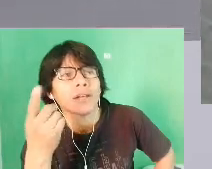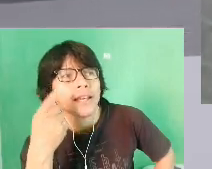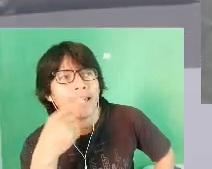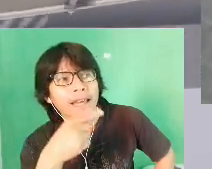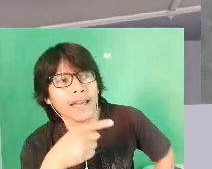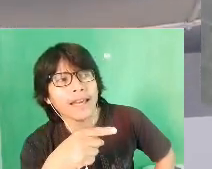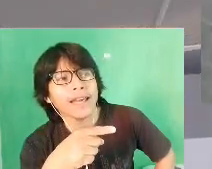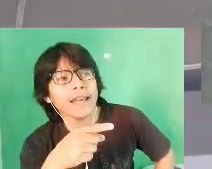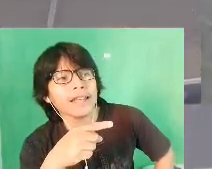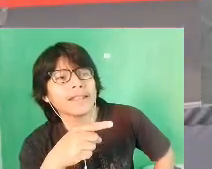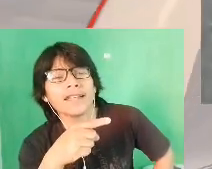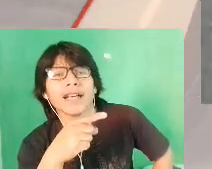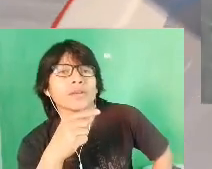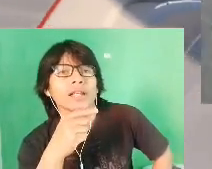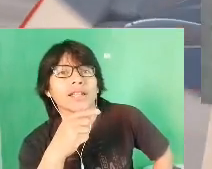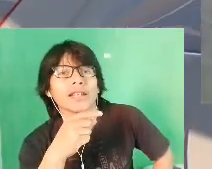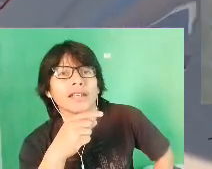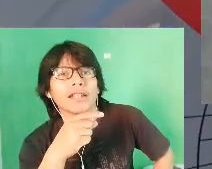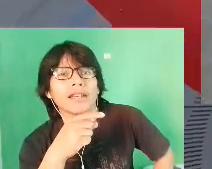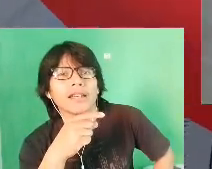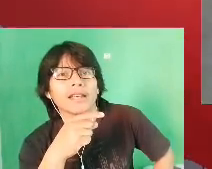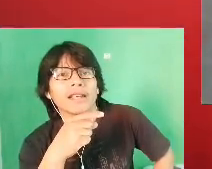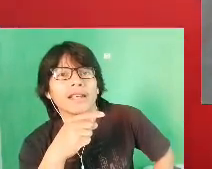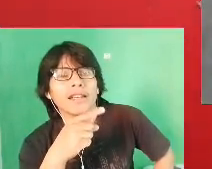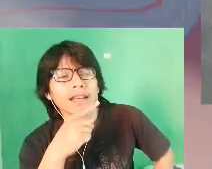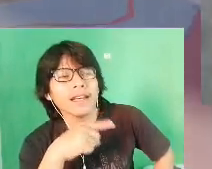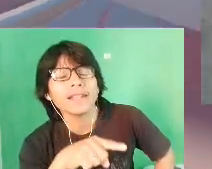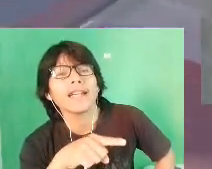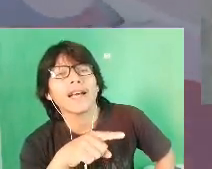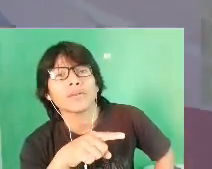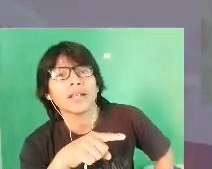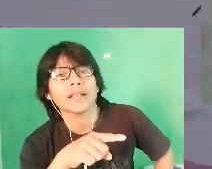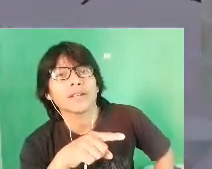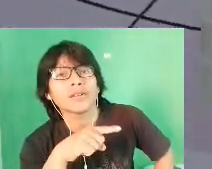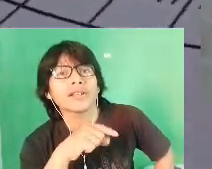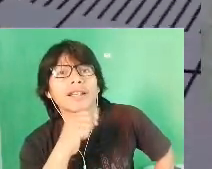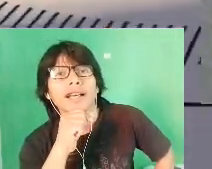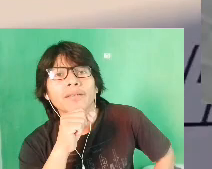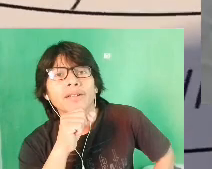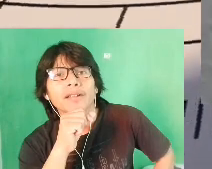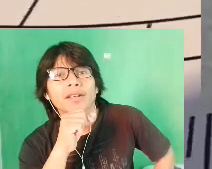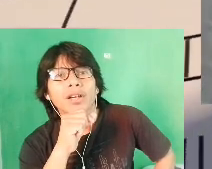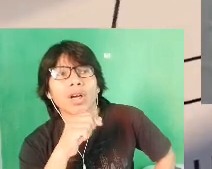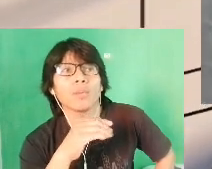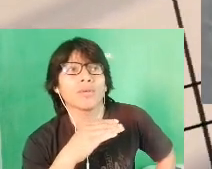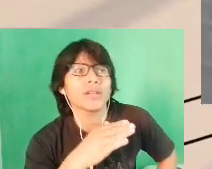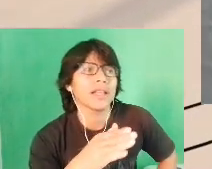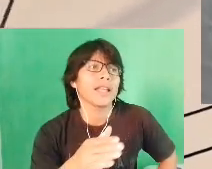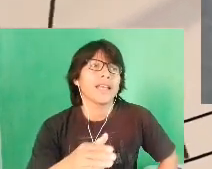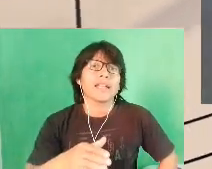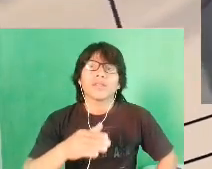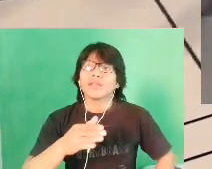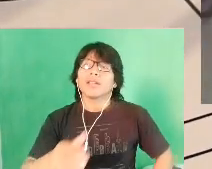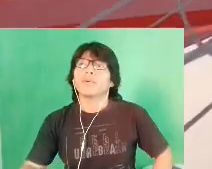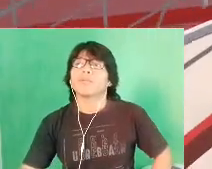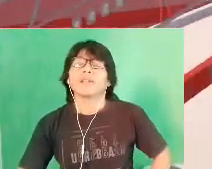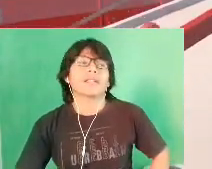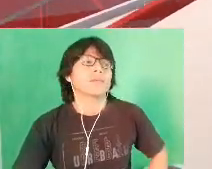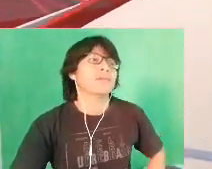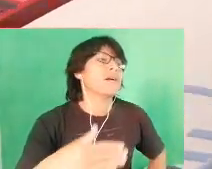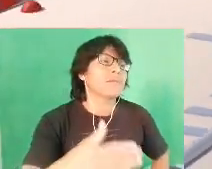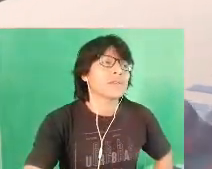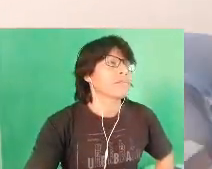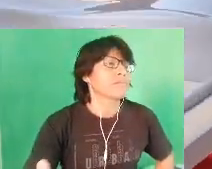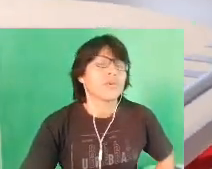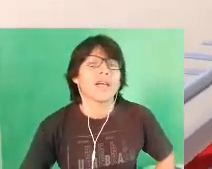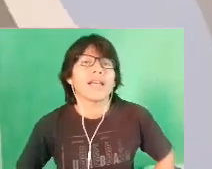Y eso es porque esa es la causante. Esta es la causante, Xochitl Gálvez. Como no tiene ideas, no tiene propuestas,